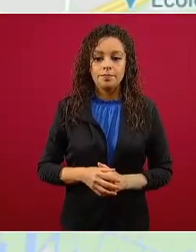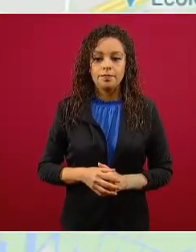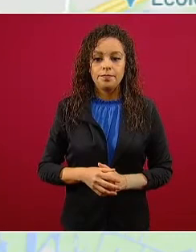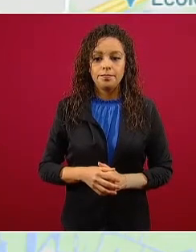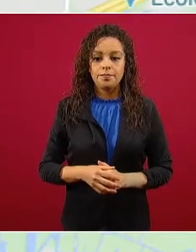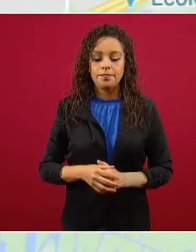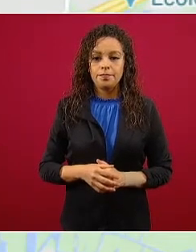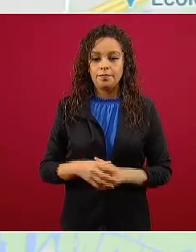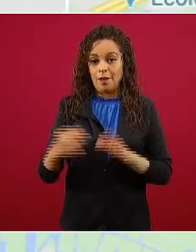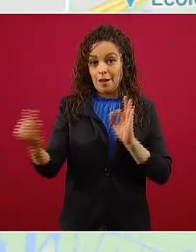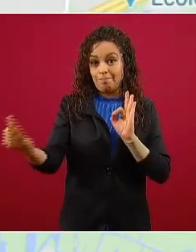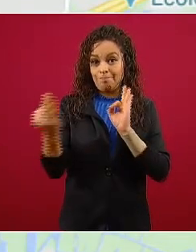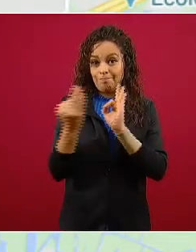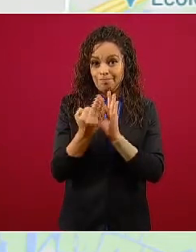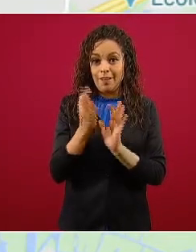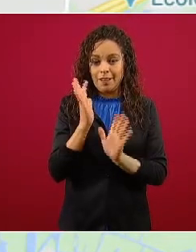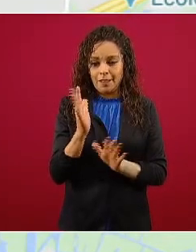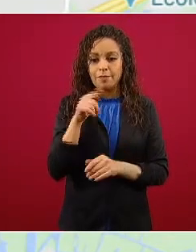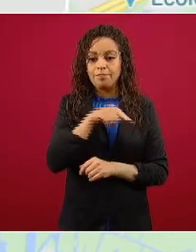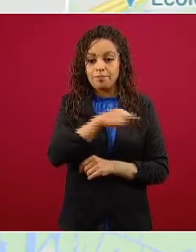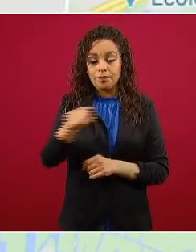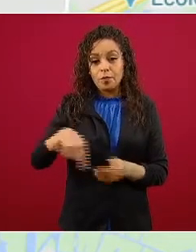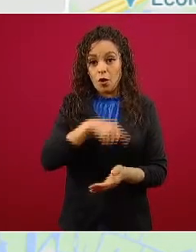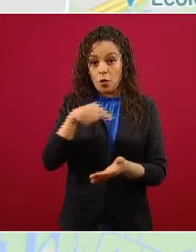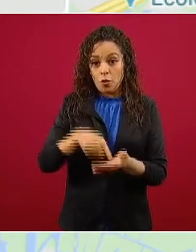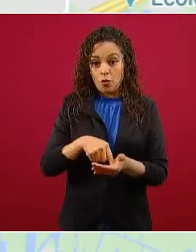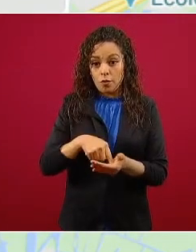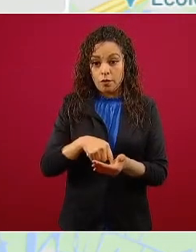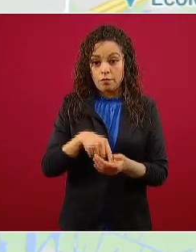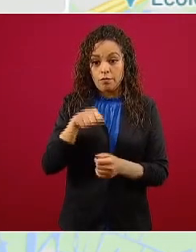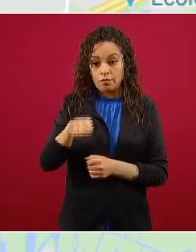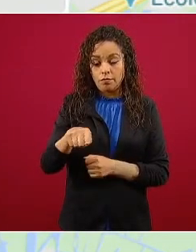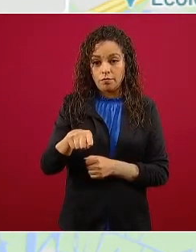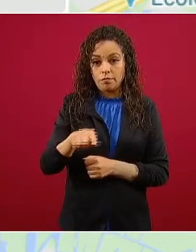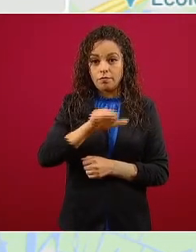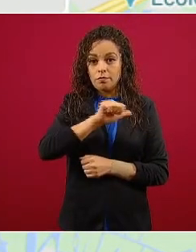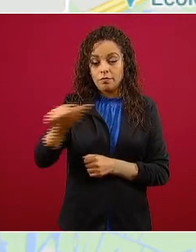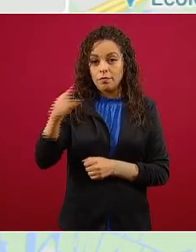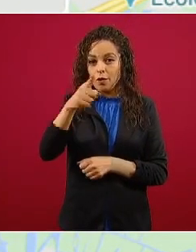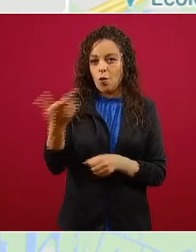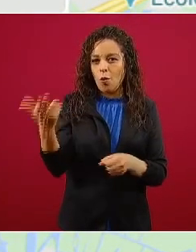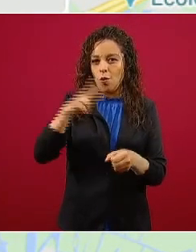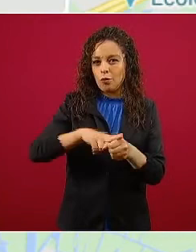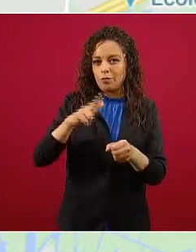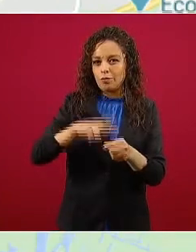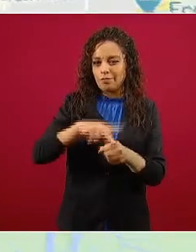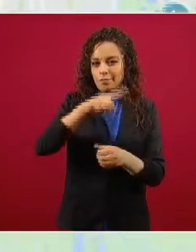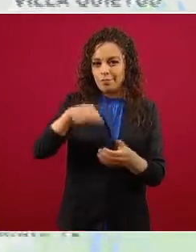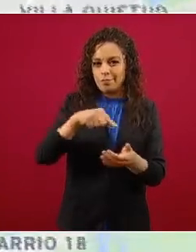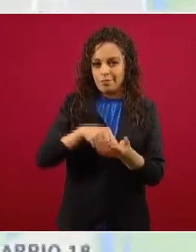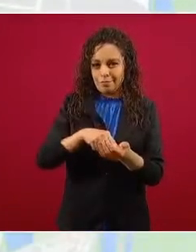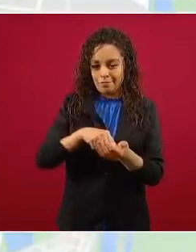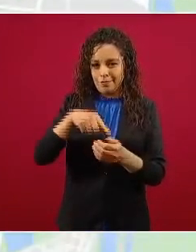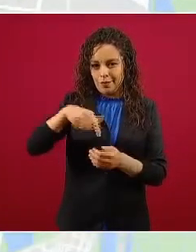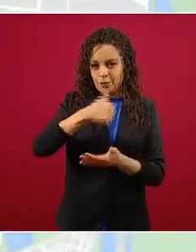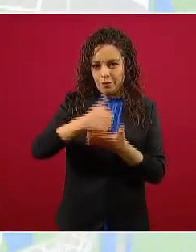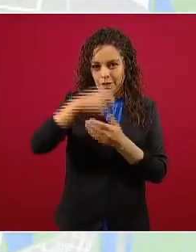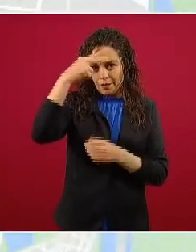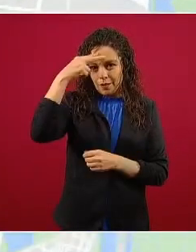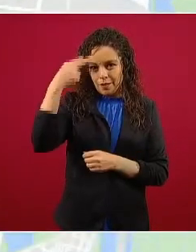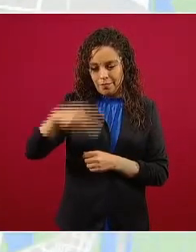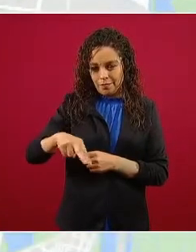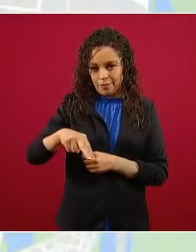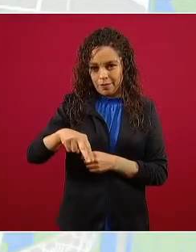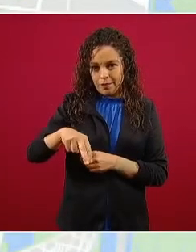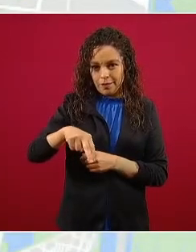La zona de los institutos nacionales de salud, lo que conocida popularmente como la zona de los hospitales, para quienes los conocen aquí en la Ciudad de México,